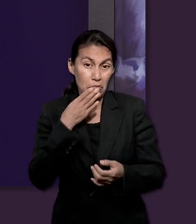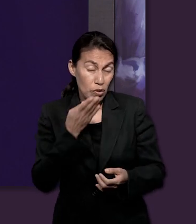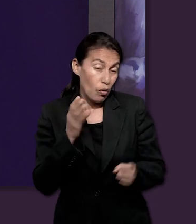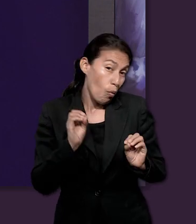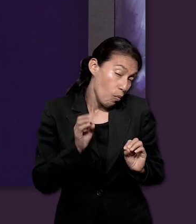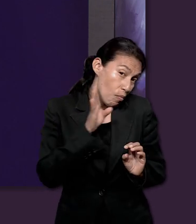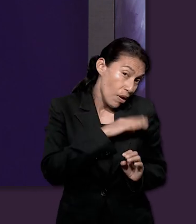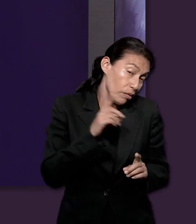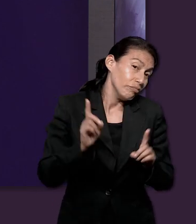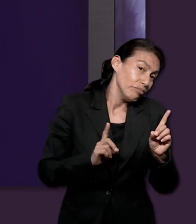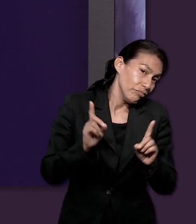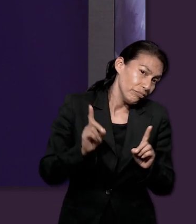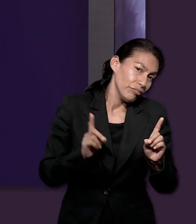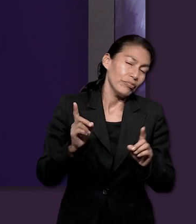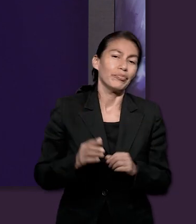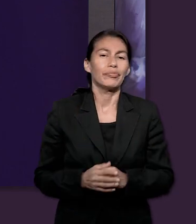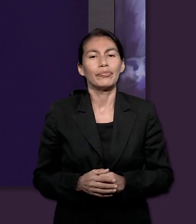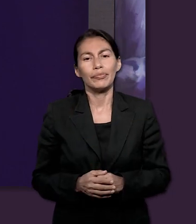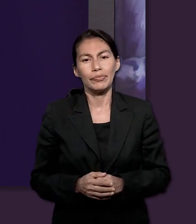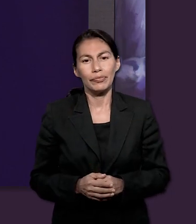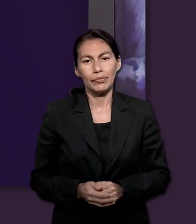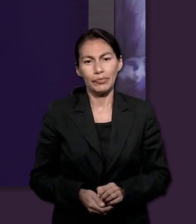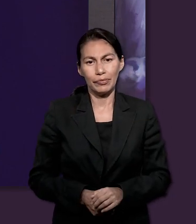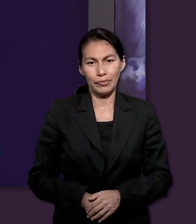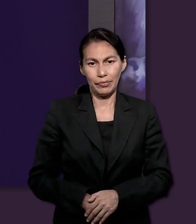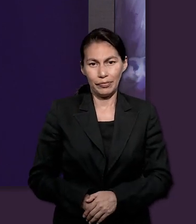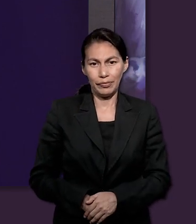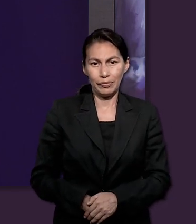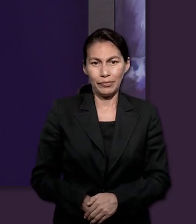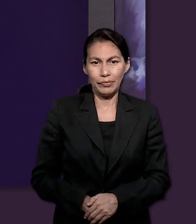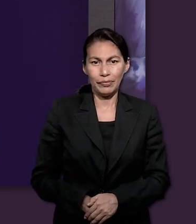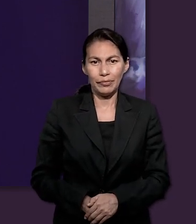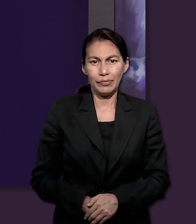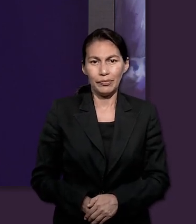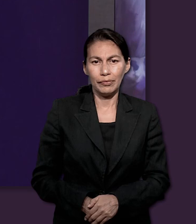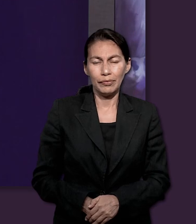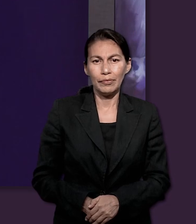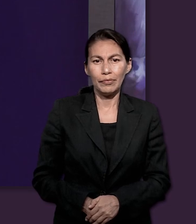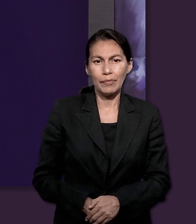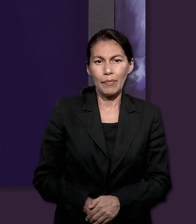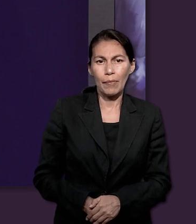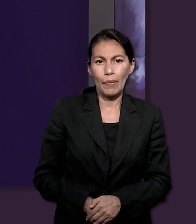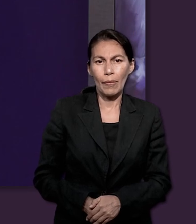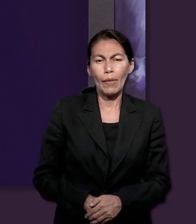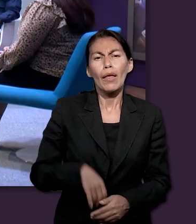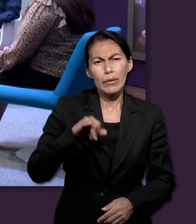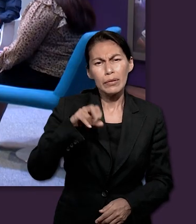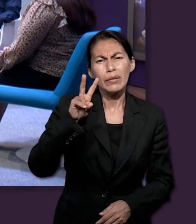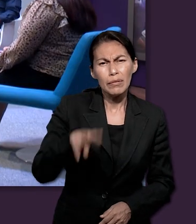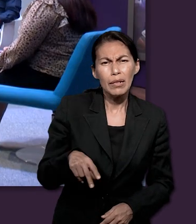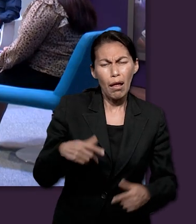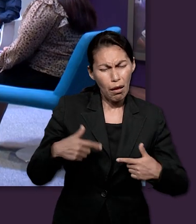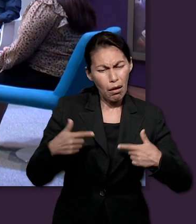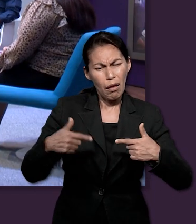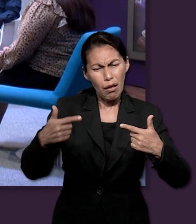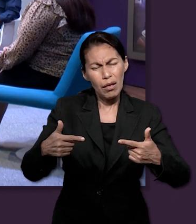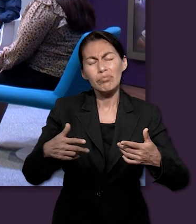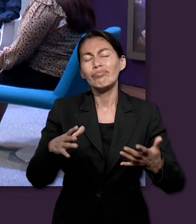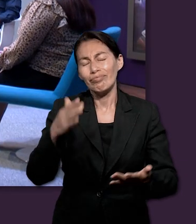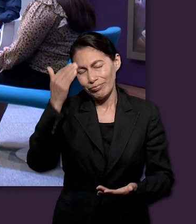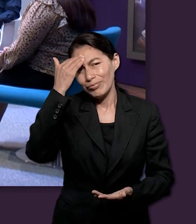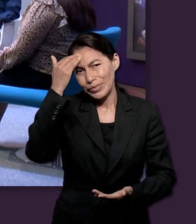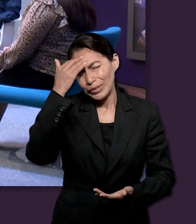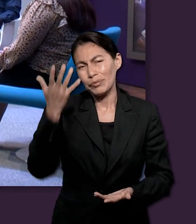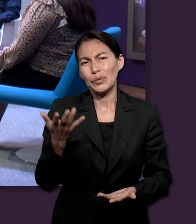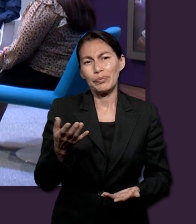lo estemos utilizando, ¿no? Nos van a ayudar para bien o nos van a ayudar para mal. Así es. Y pues las consecuencias las conocemos,